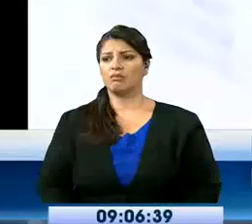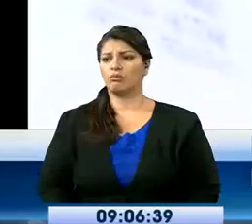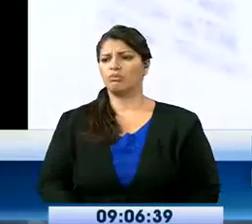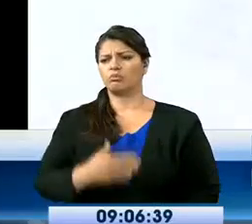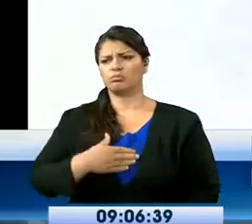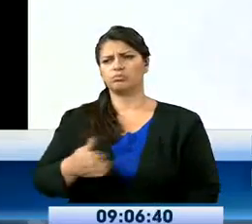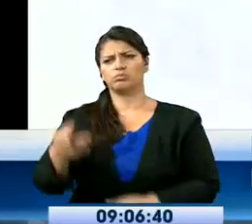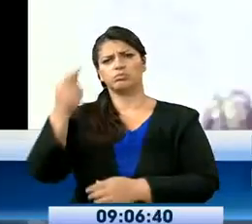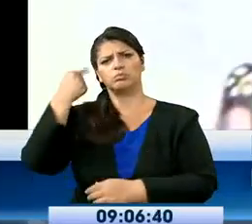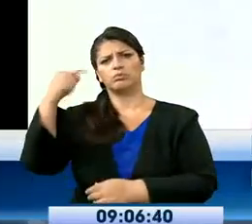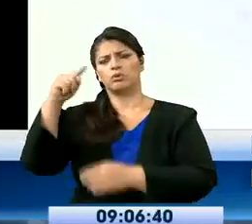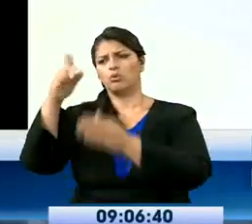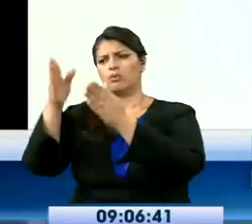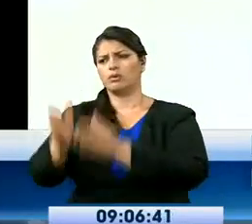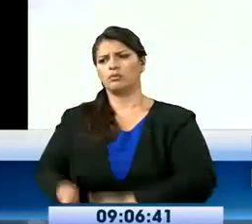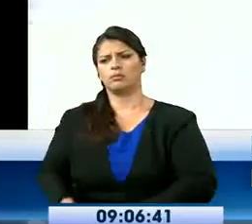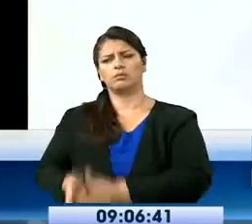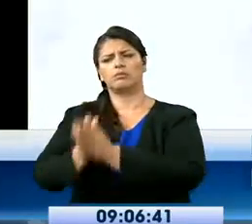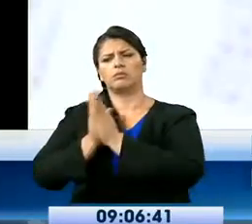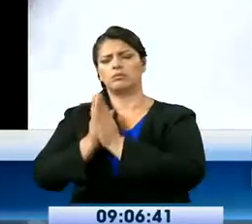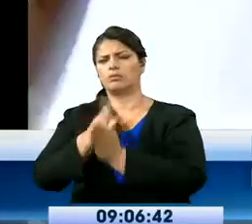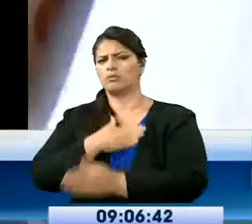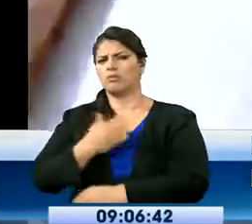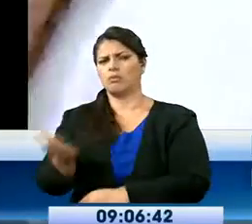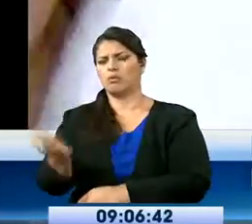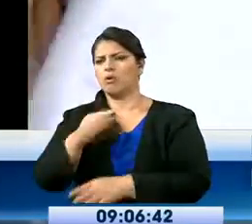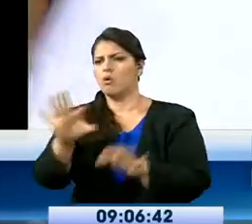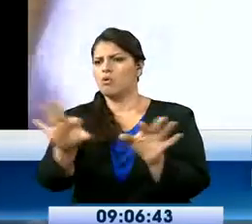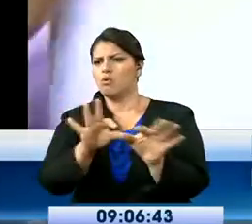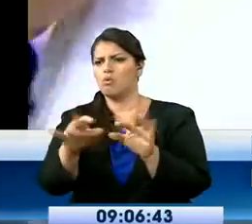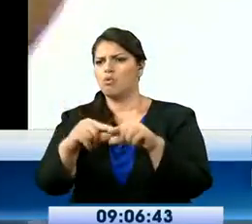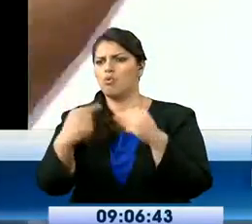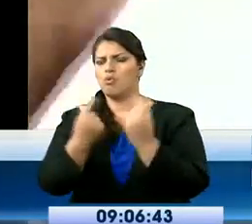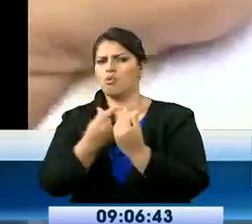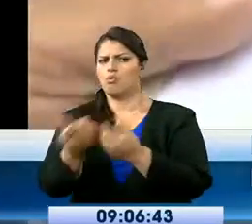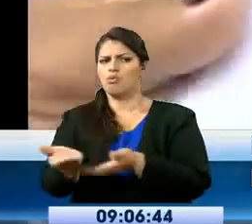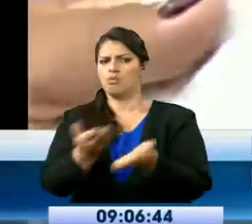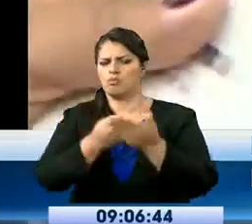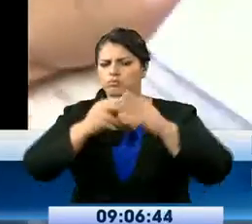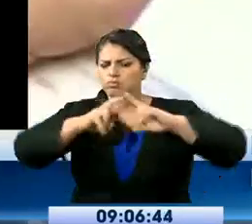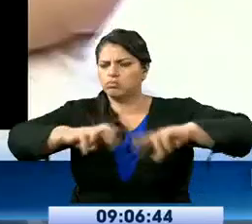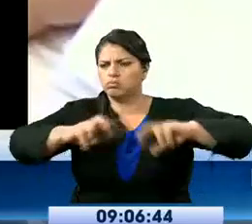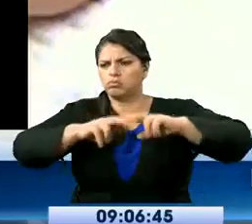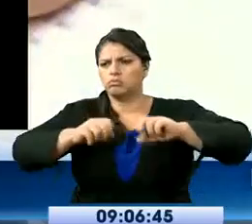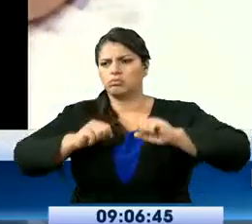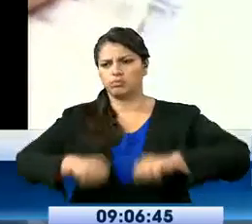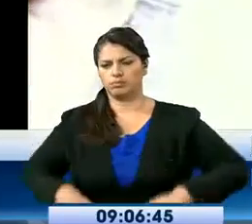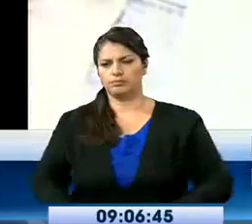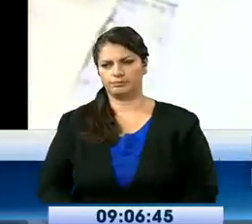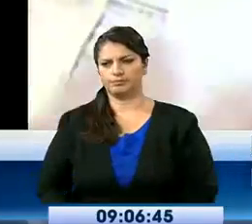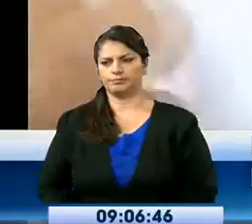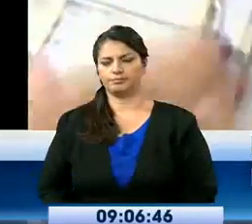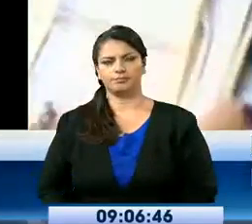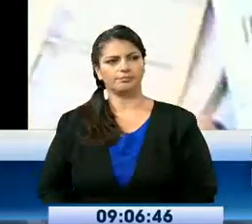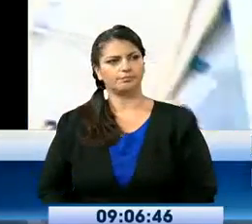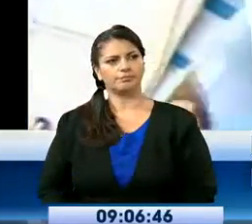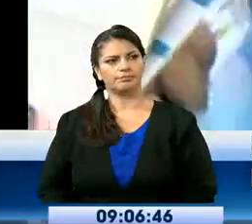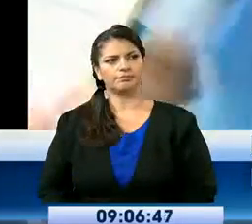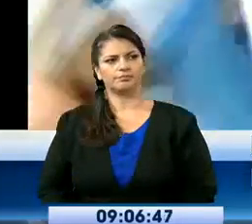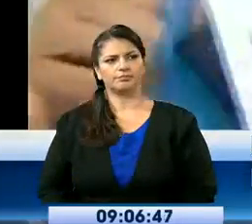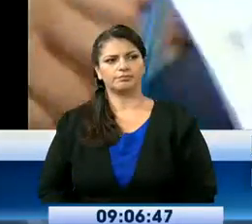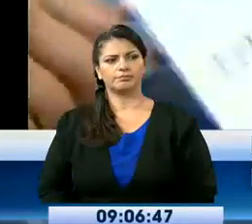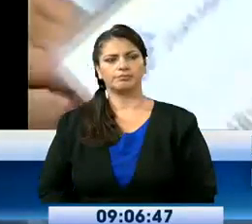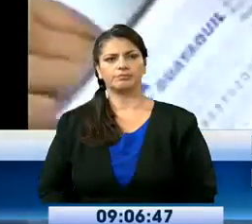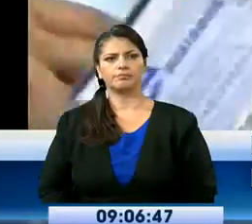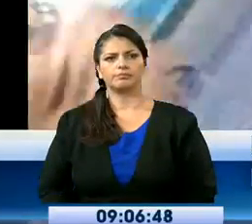investigar qué es lo que pasa aquí. A ver, déjeme ver un poco, denme unos minutitos más de tiempo, ¿ya? Porque sí,